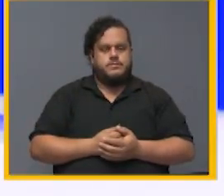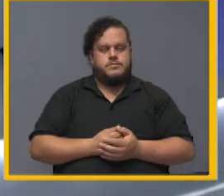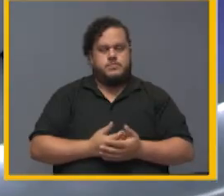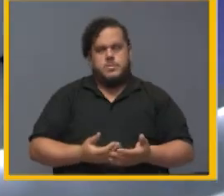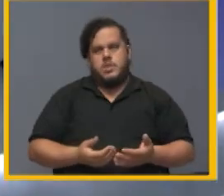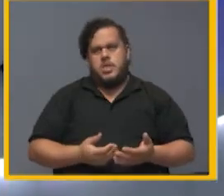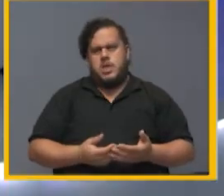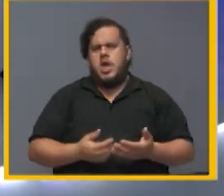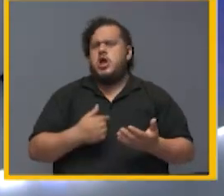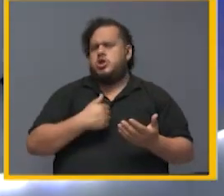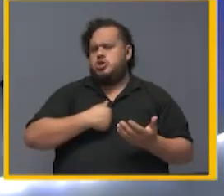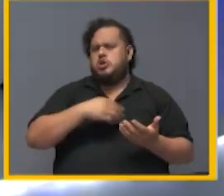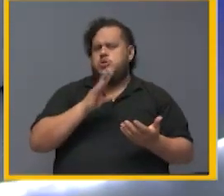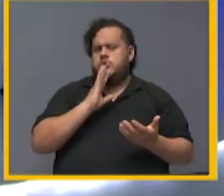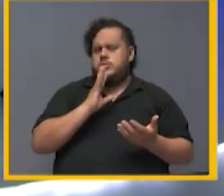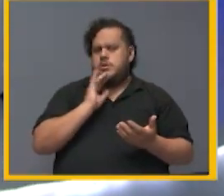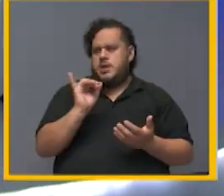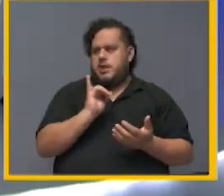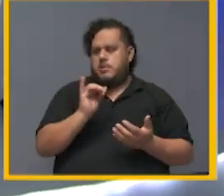Voy a hablar como periodista.